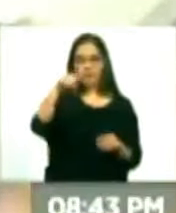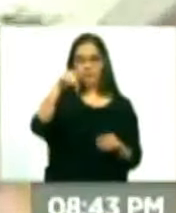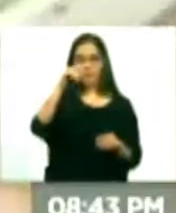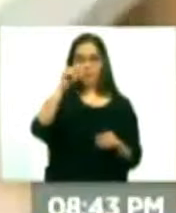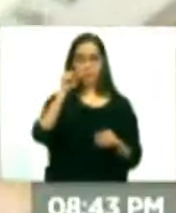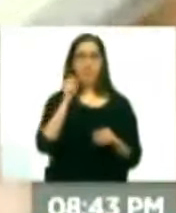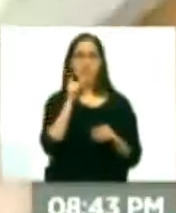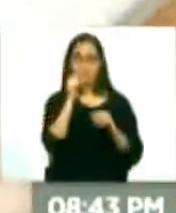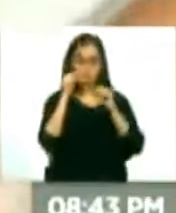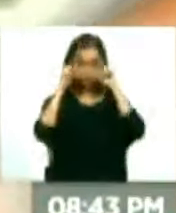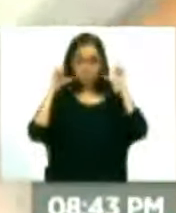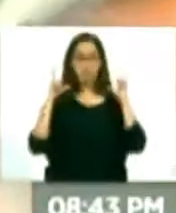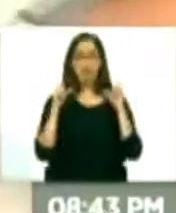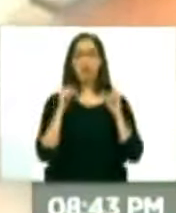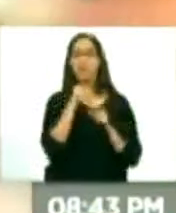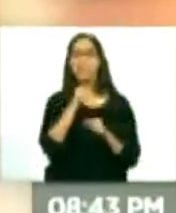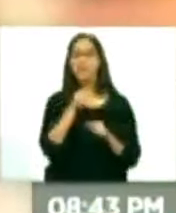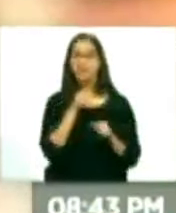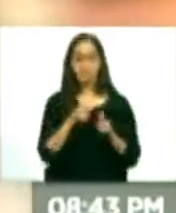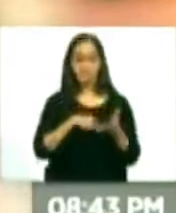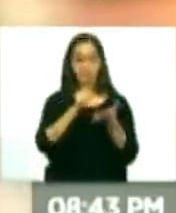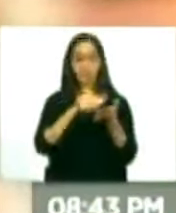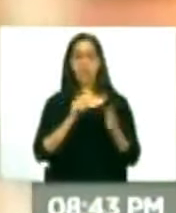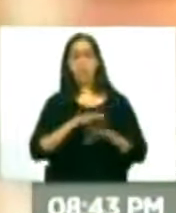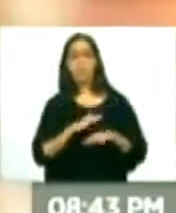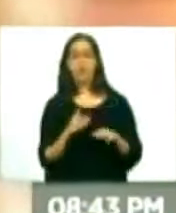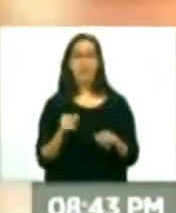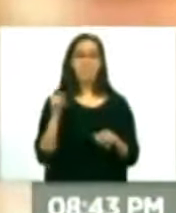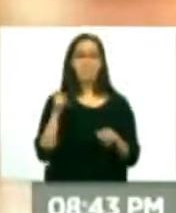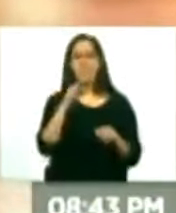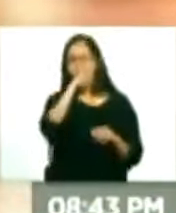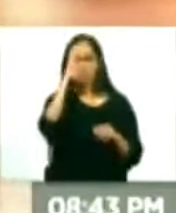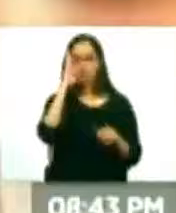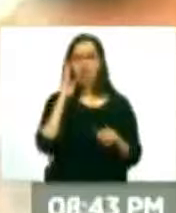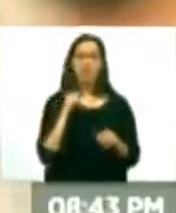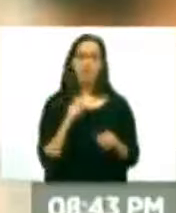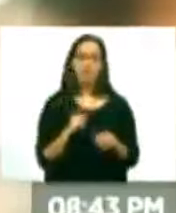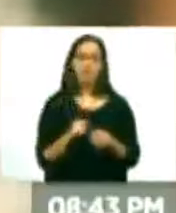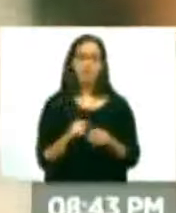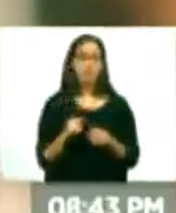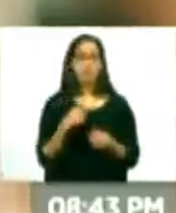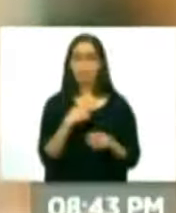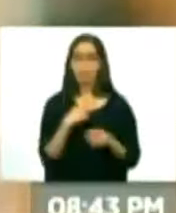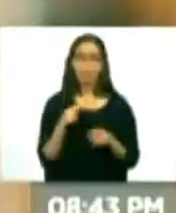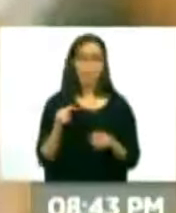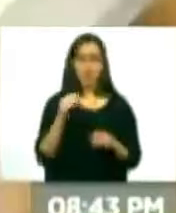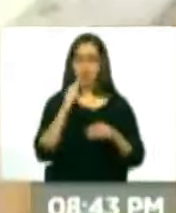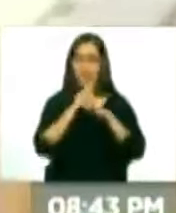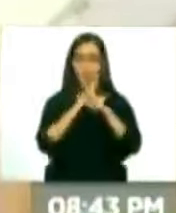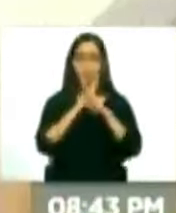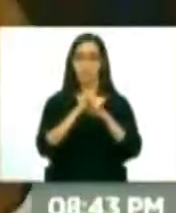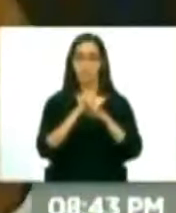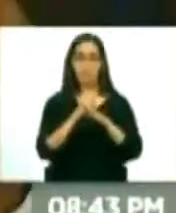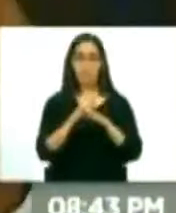sorprendida a una nueva periodista que contrataron porque a ella Diosdado Cabello no la había bloqueado en sus